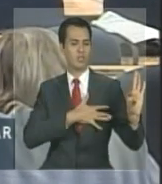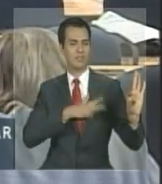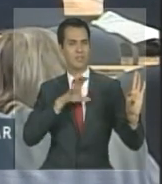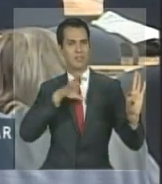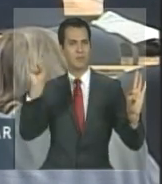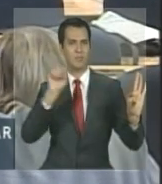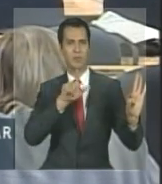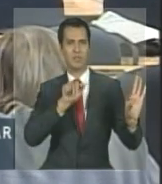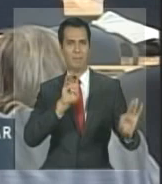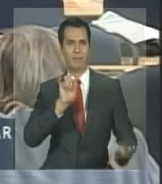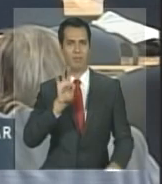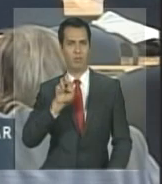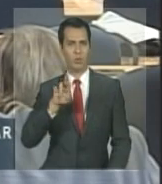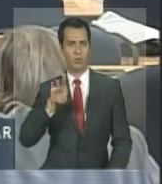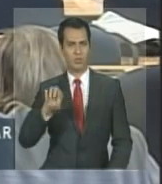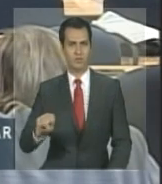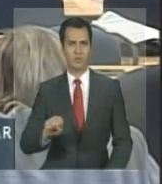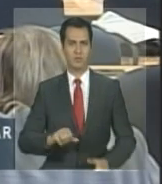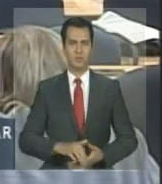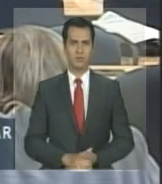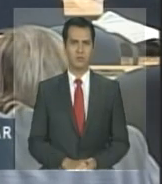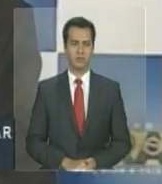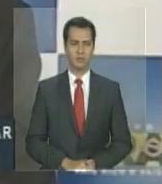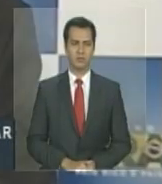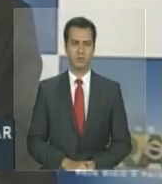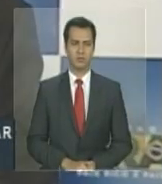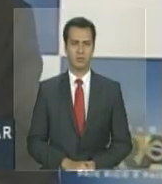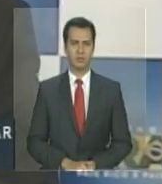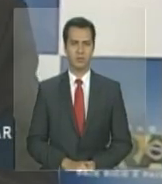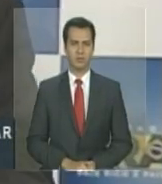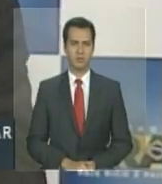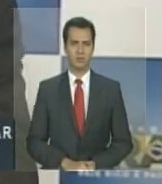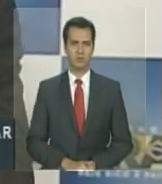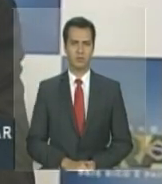Muito obrigado, ministro Padilha.